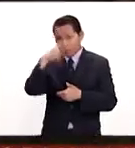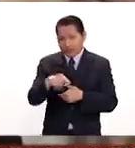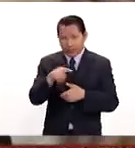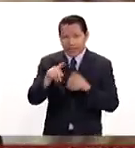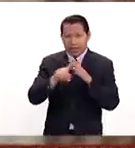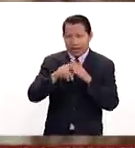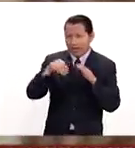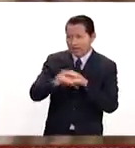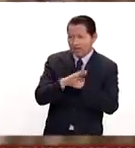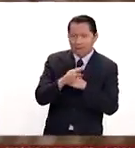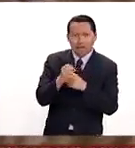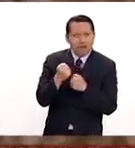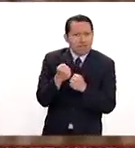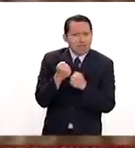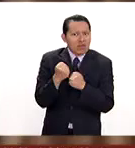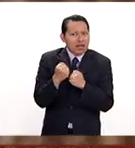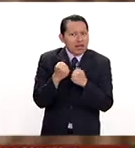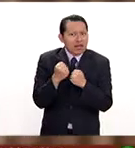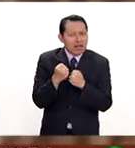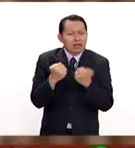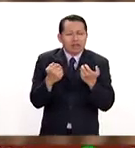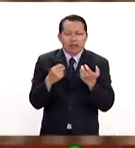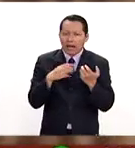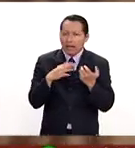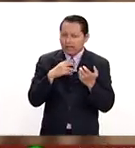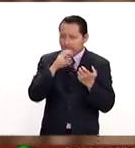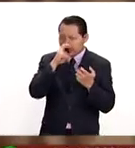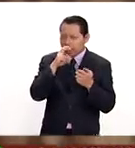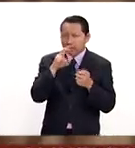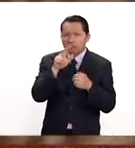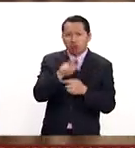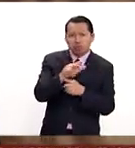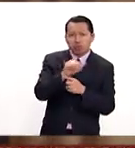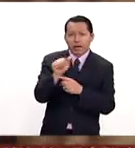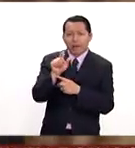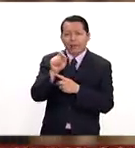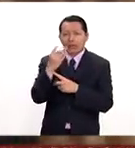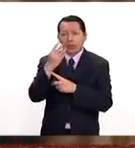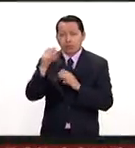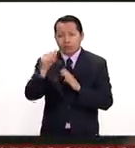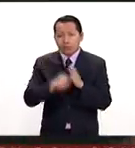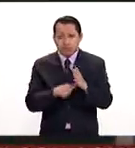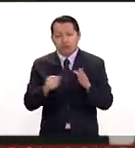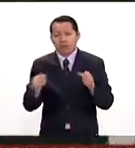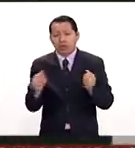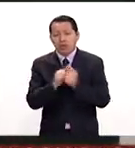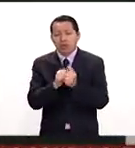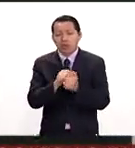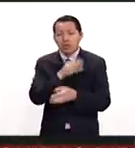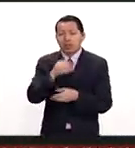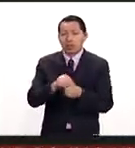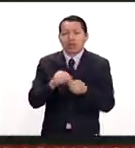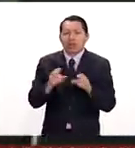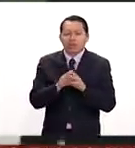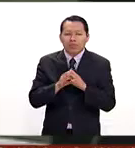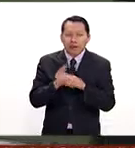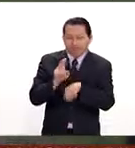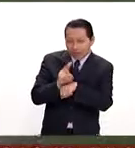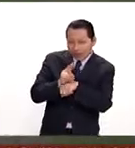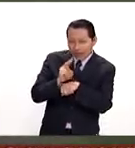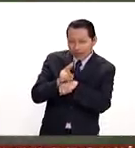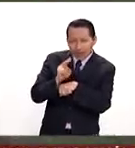son muy exhaustivos. Duran de 18 a 24 meses, por ejemplo, con toda una cuestión de